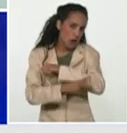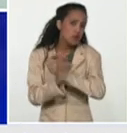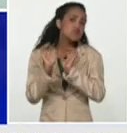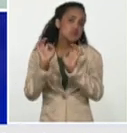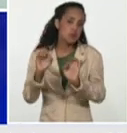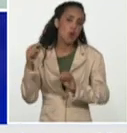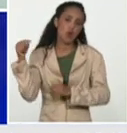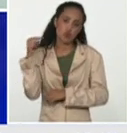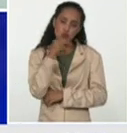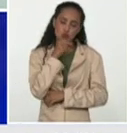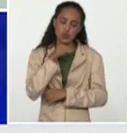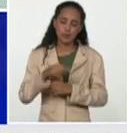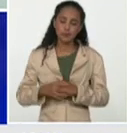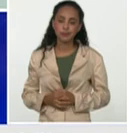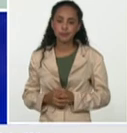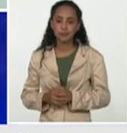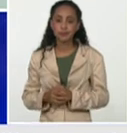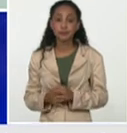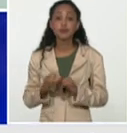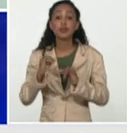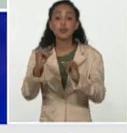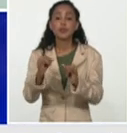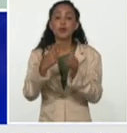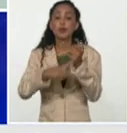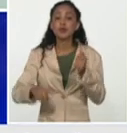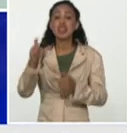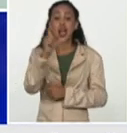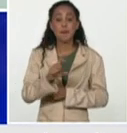Camagüey, 10 casos importados,